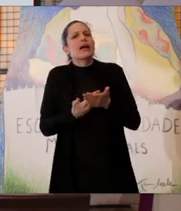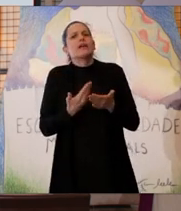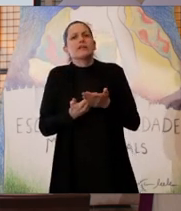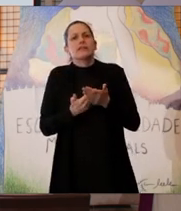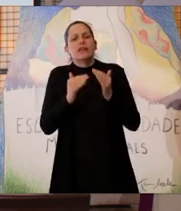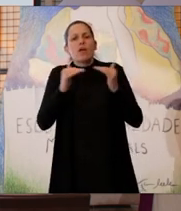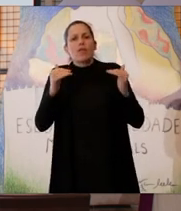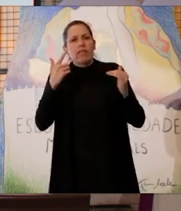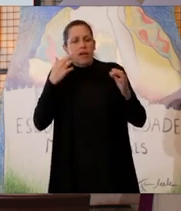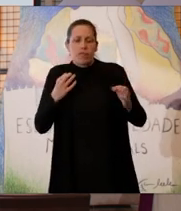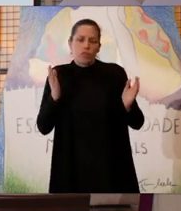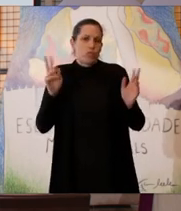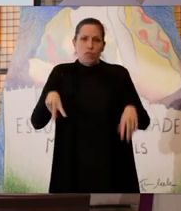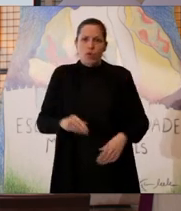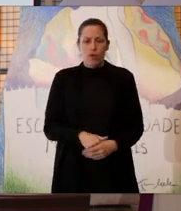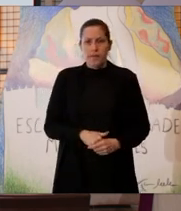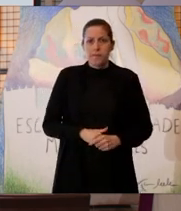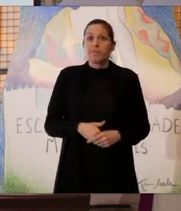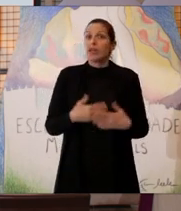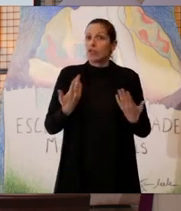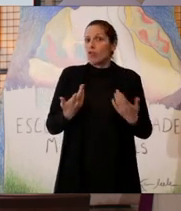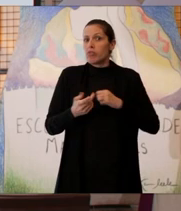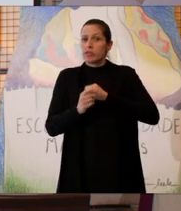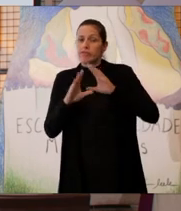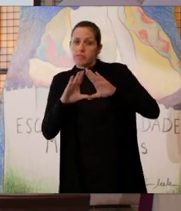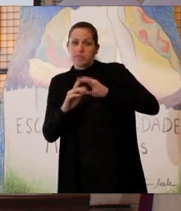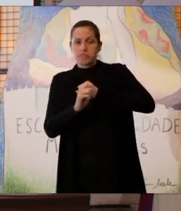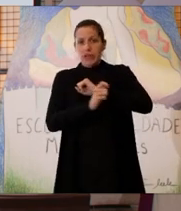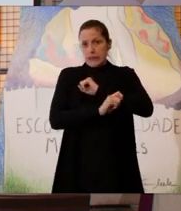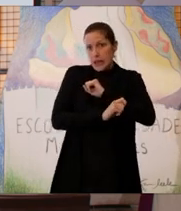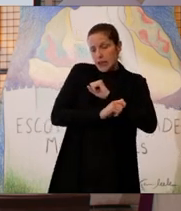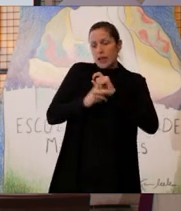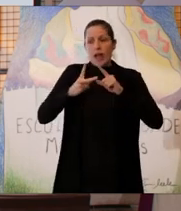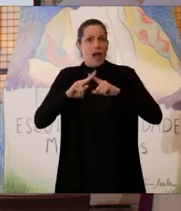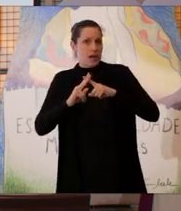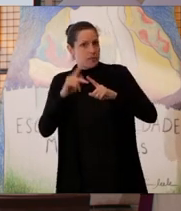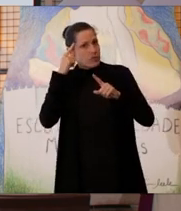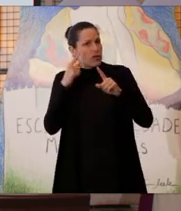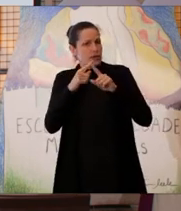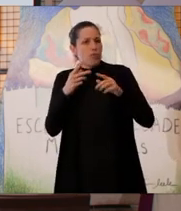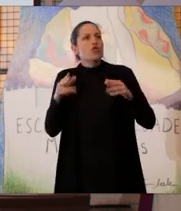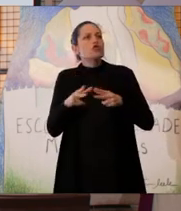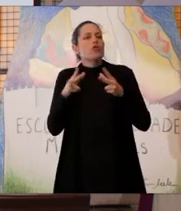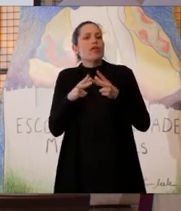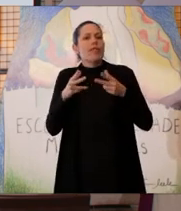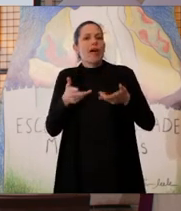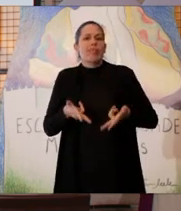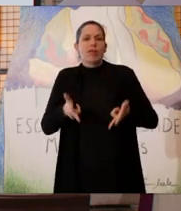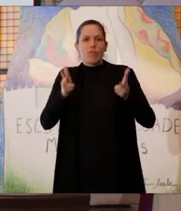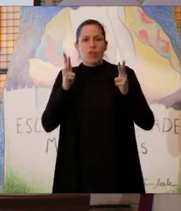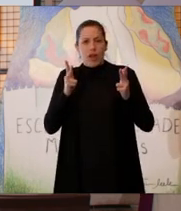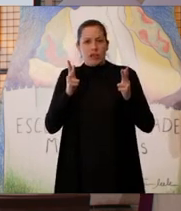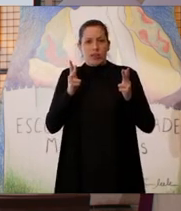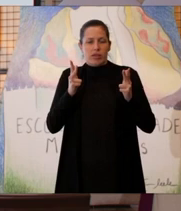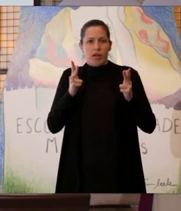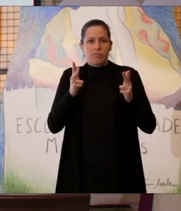y el movimiento de mujeres han ido creando estrategias y herramientas para caminar hacia esa sociedad democrática que anuncia las constituciones y denuncia la